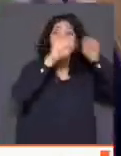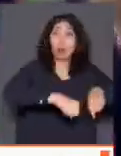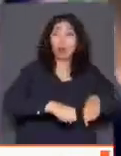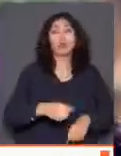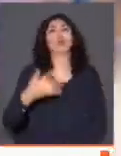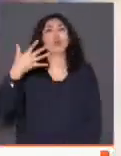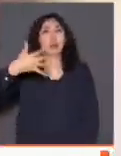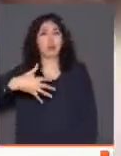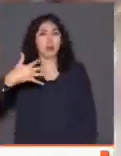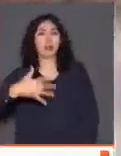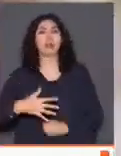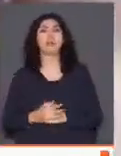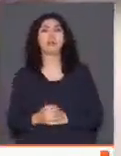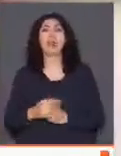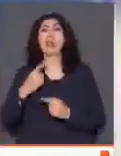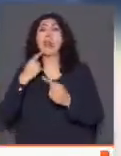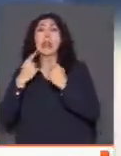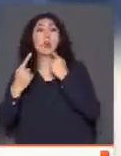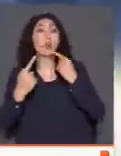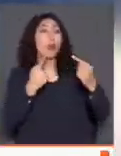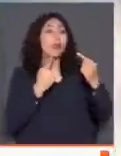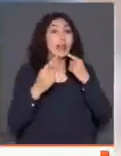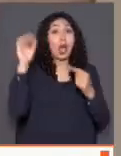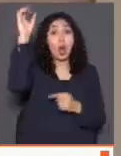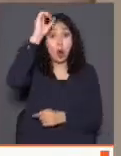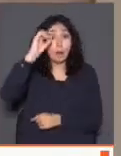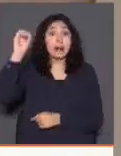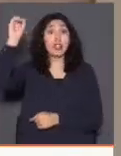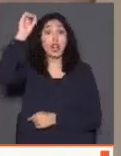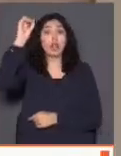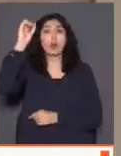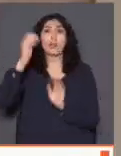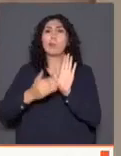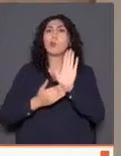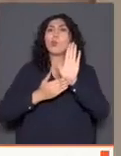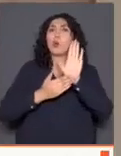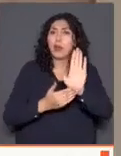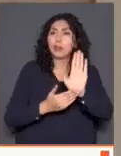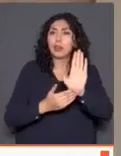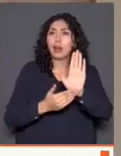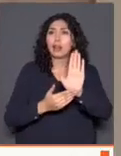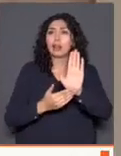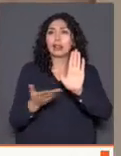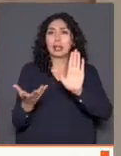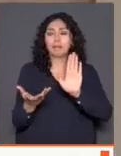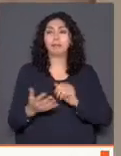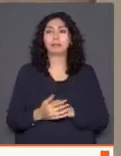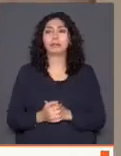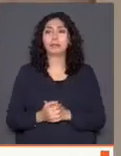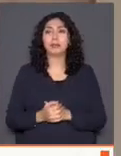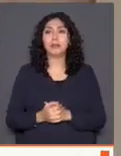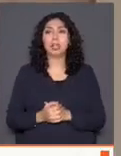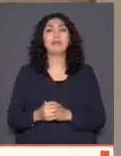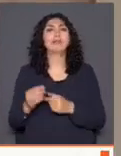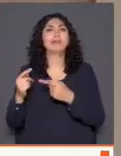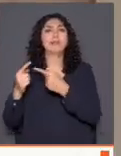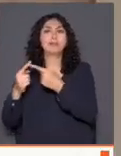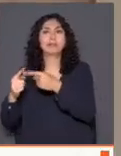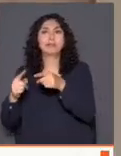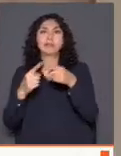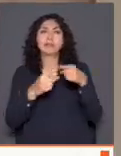sentido. Las encuestas de opinión muestran una correlación muy fuerte entre las variaciones en la